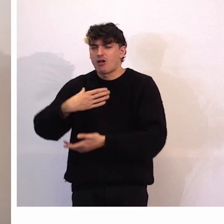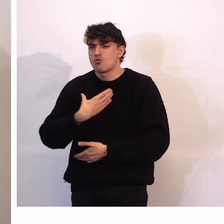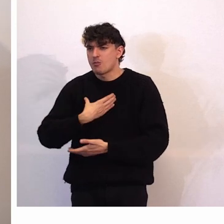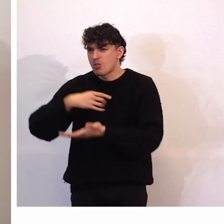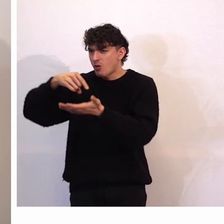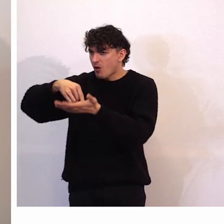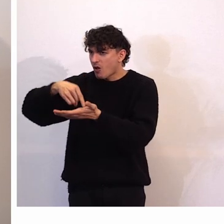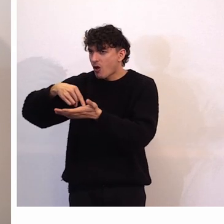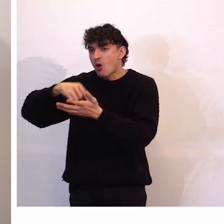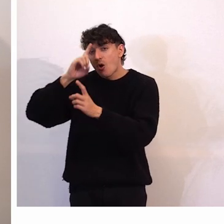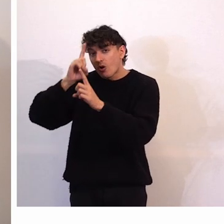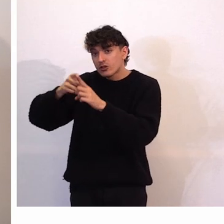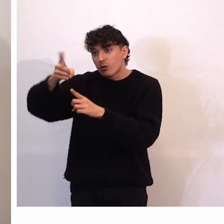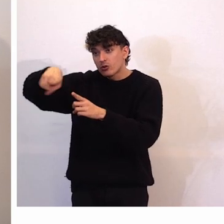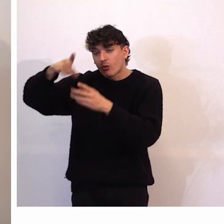para que no se